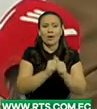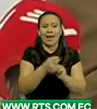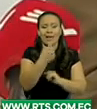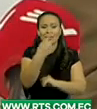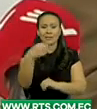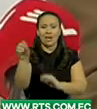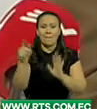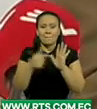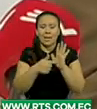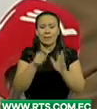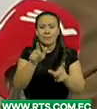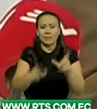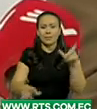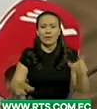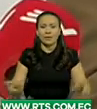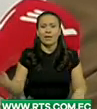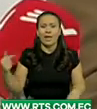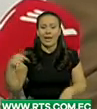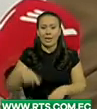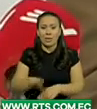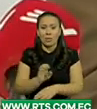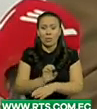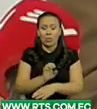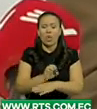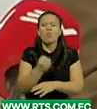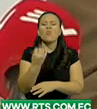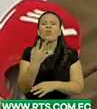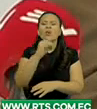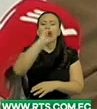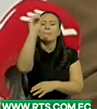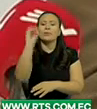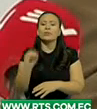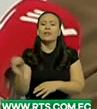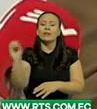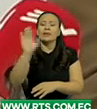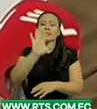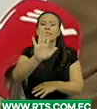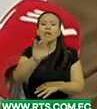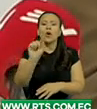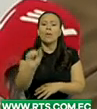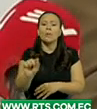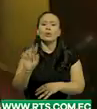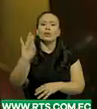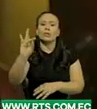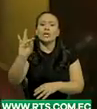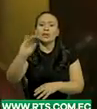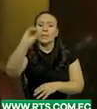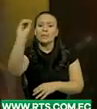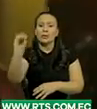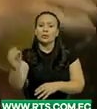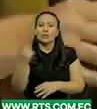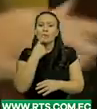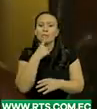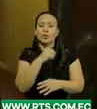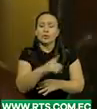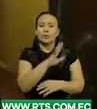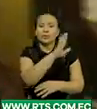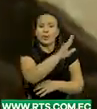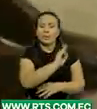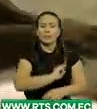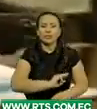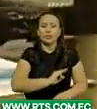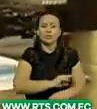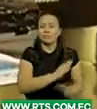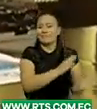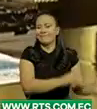100.000 habitantes. La tasa en el Ecuador el año pasado fue de 5.7. Pero por el Salón de la Ciudad hay